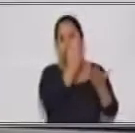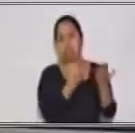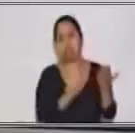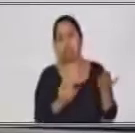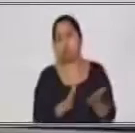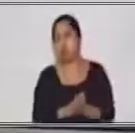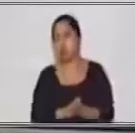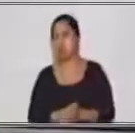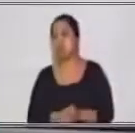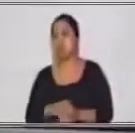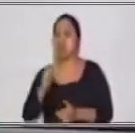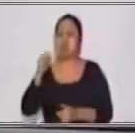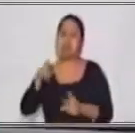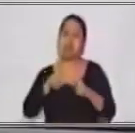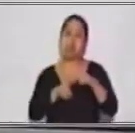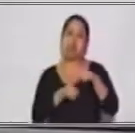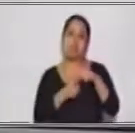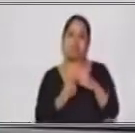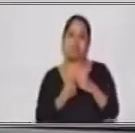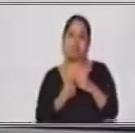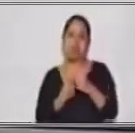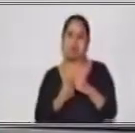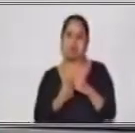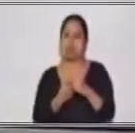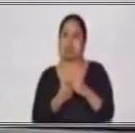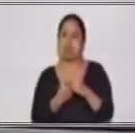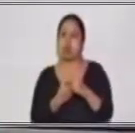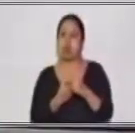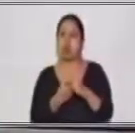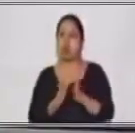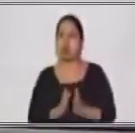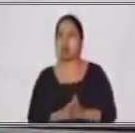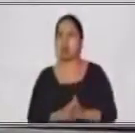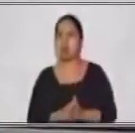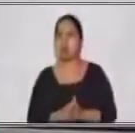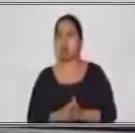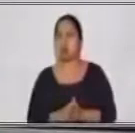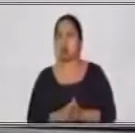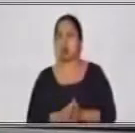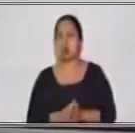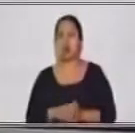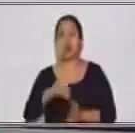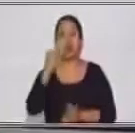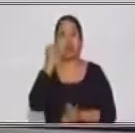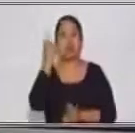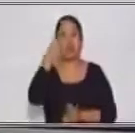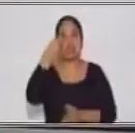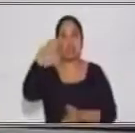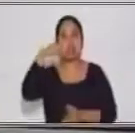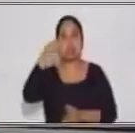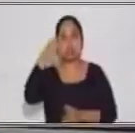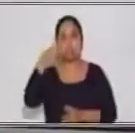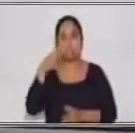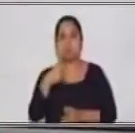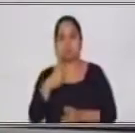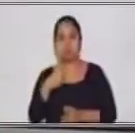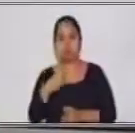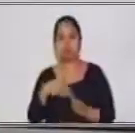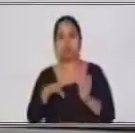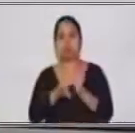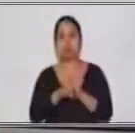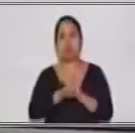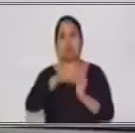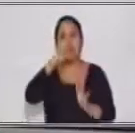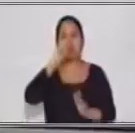estos movimientos empiezan a surgir los ismos directamente aquí en Guatemala, y de los ismos podemos hablar del cubismo,